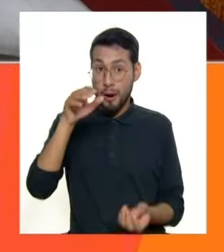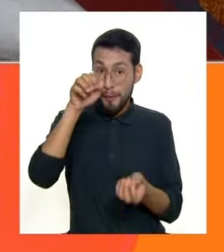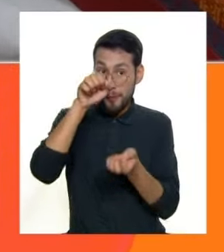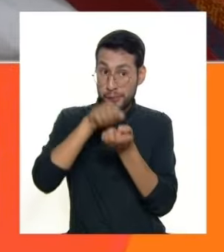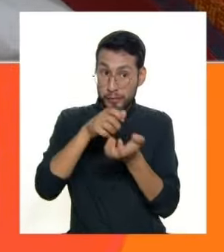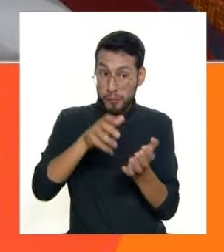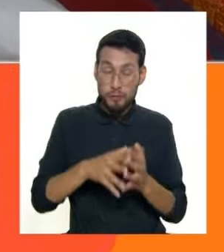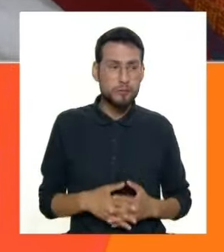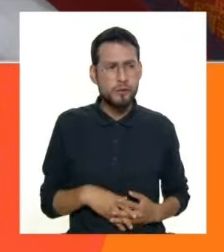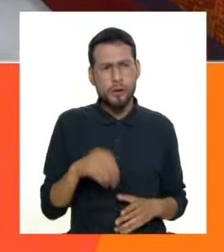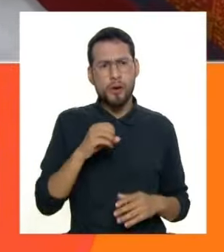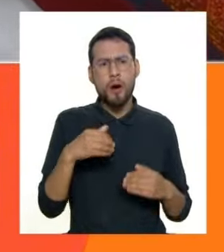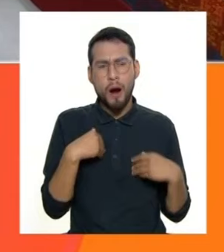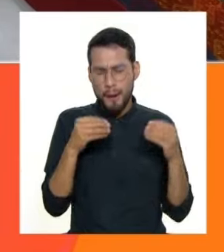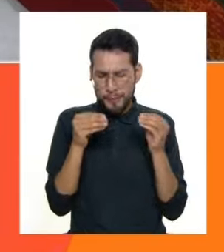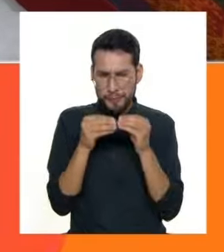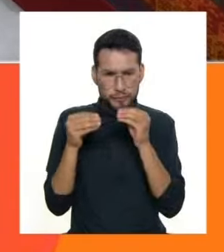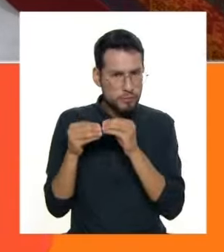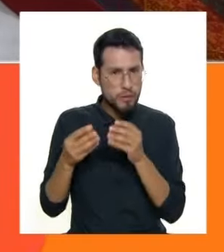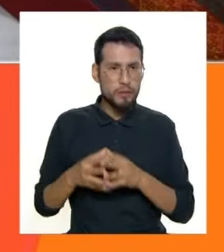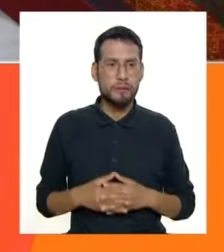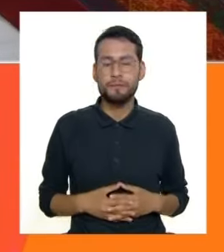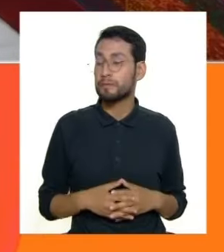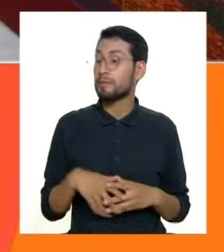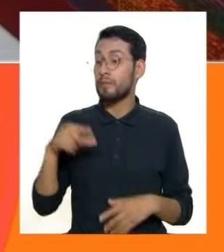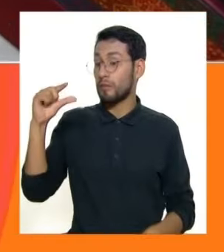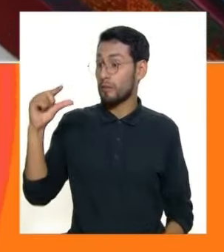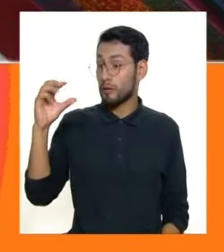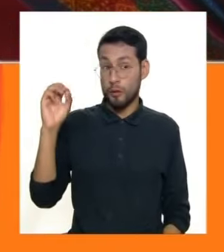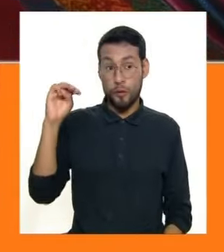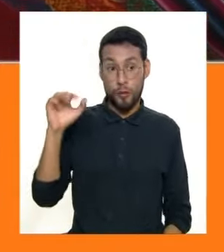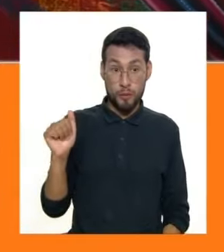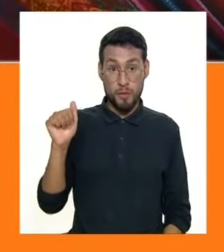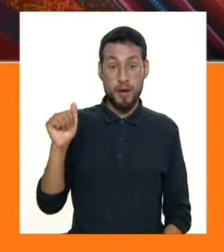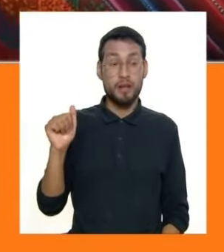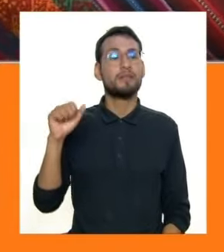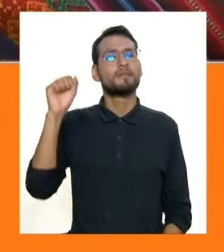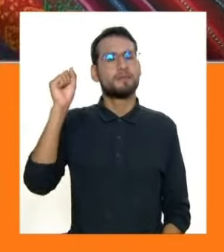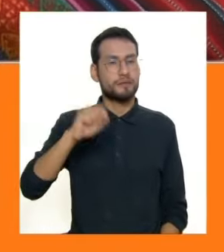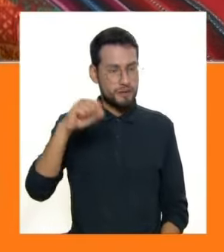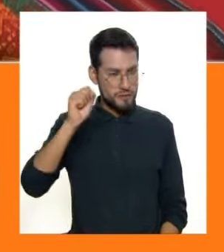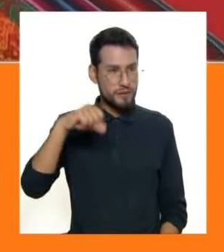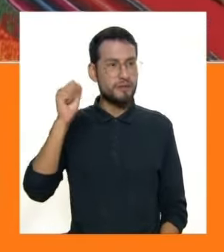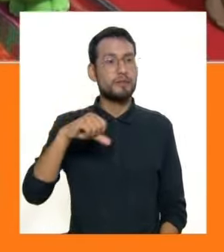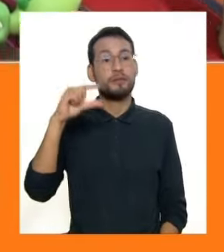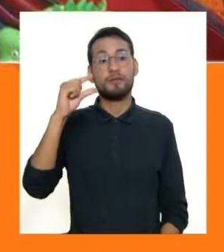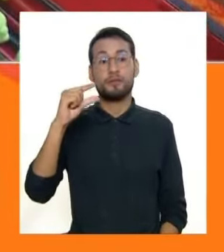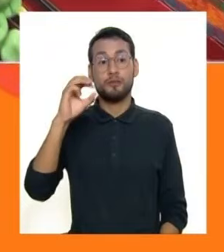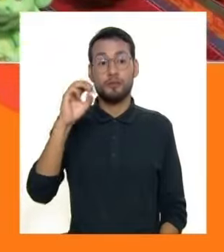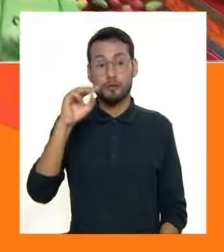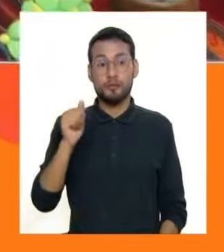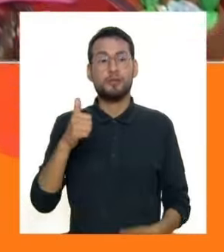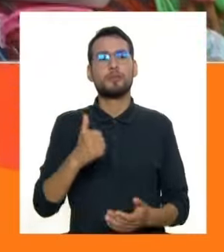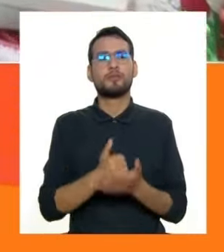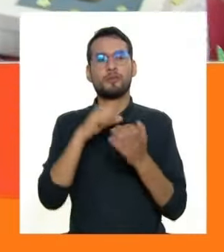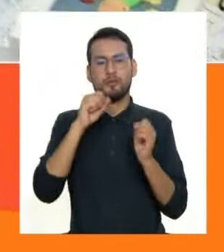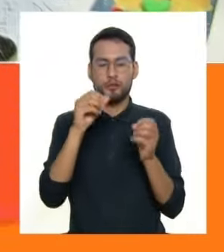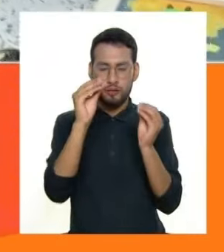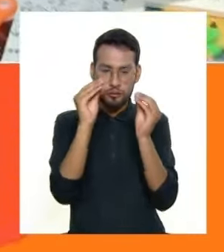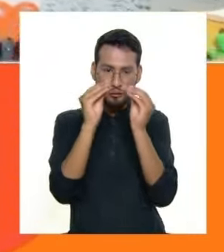frío? ¿O es para pegar los pedacitos? Lo que pasa es que la goma, exactamente, Uchi, la goma nos ayuda a pegar